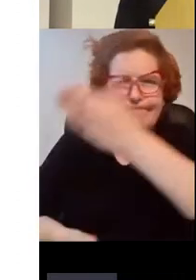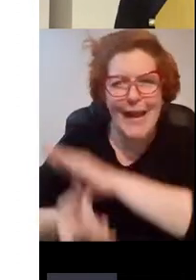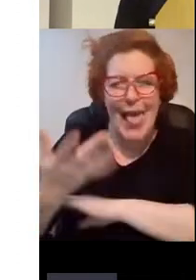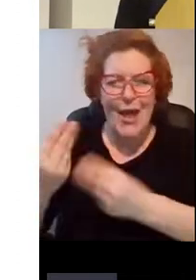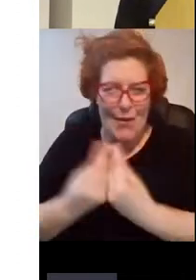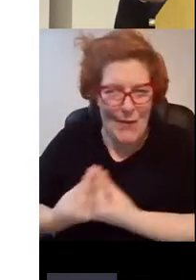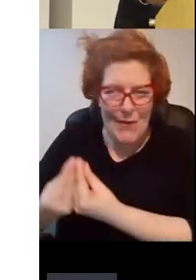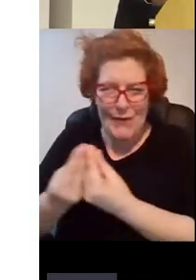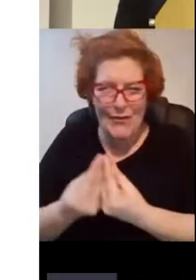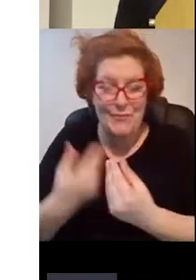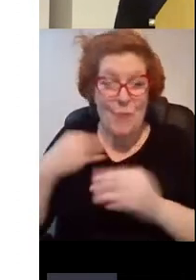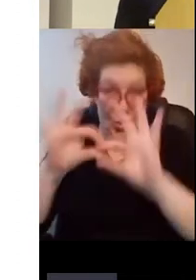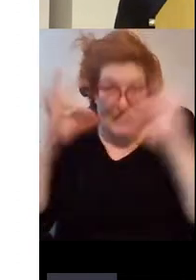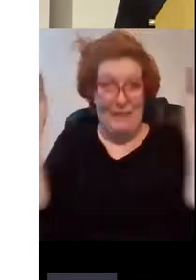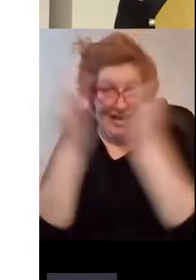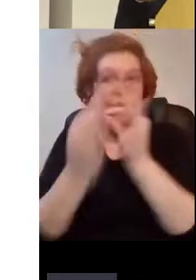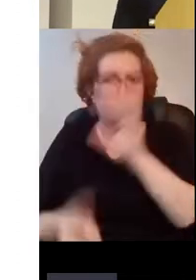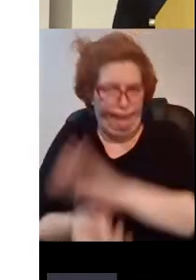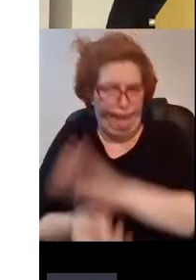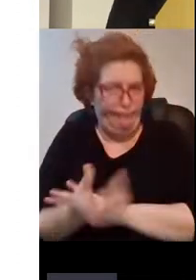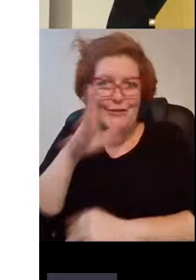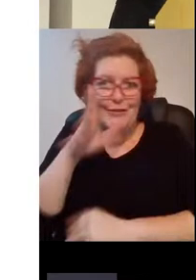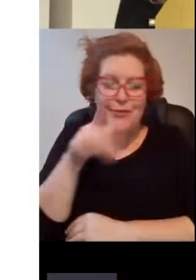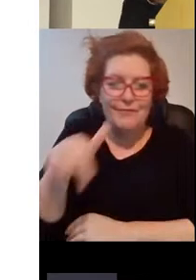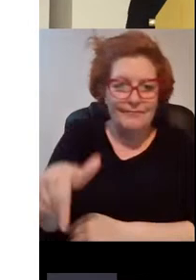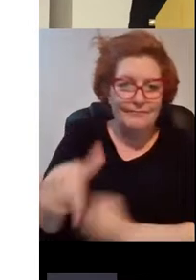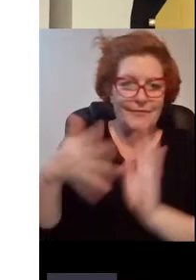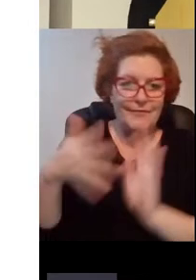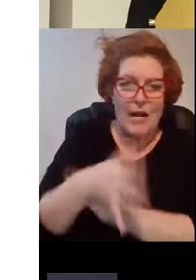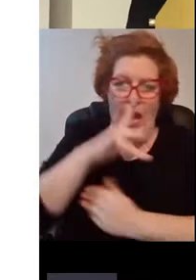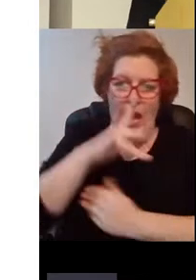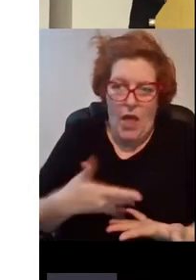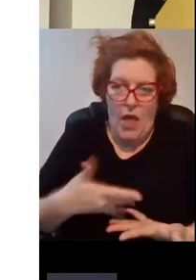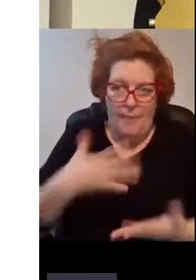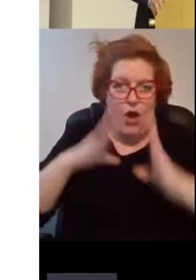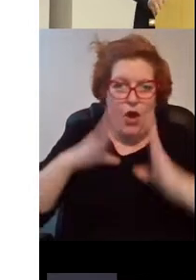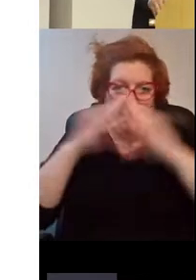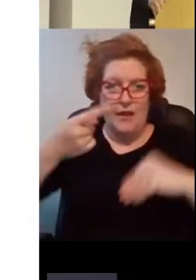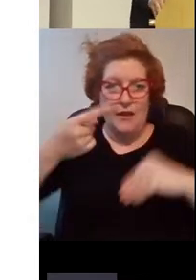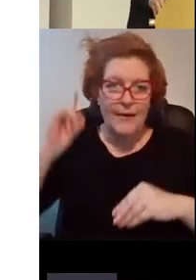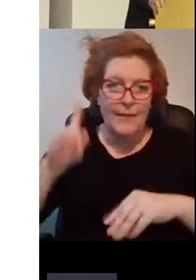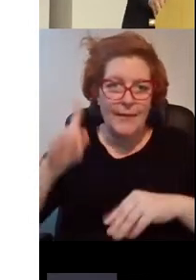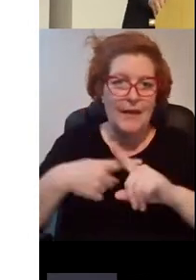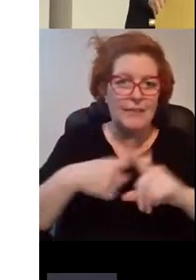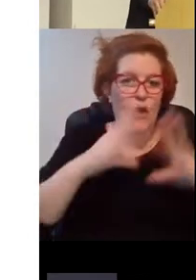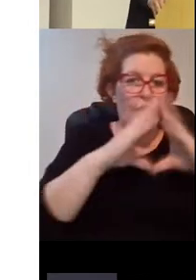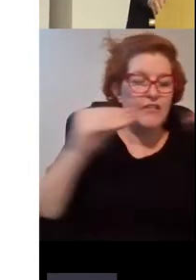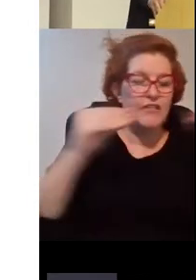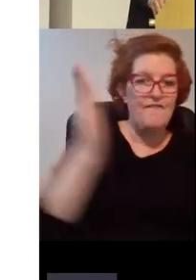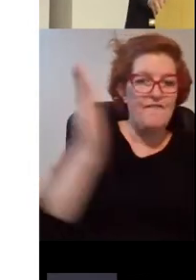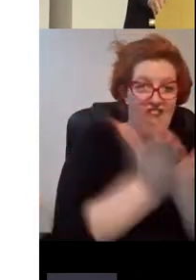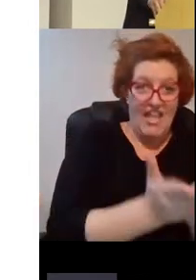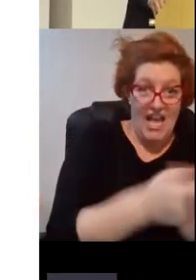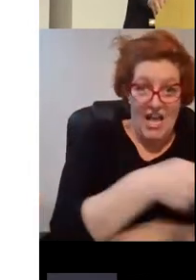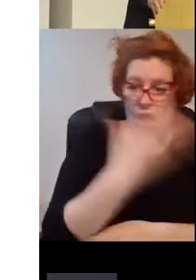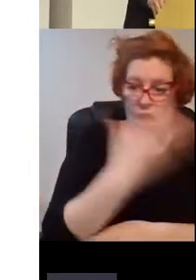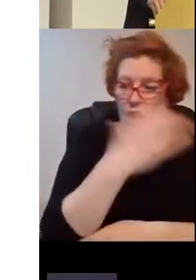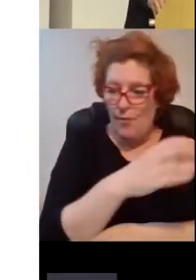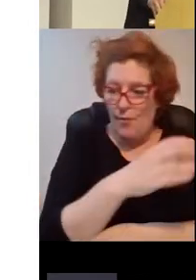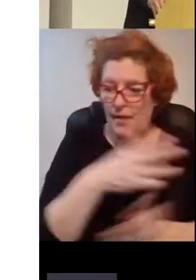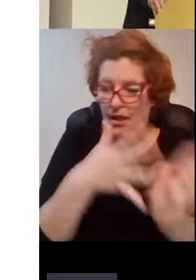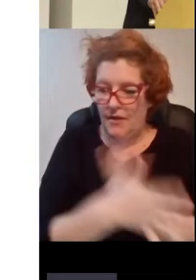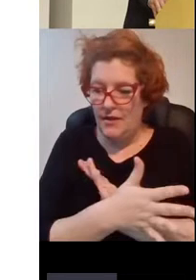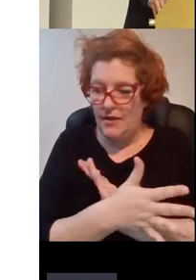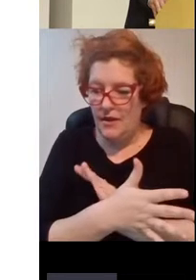surgió en ese contexto es la inspiración para que en este momento, desde la Universidad de Río Juan Carlos y la Universidad del Valle, donde está este profesor que propuso eso